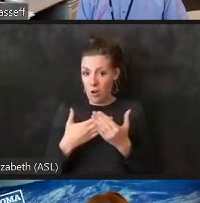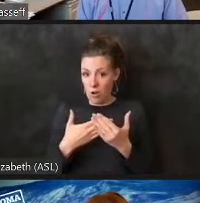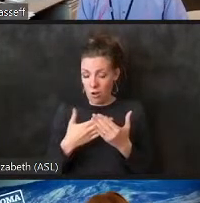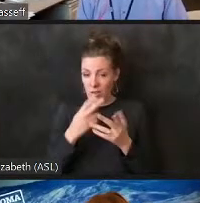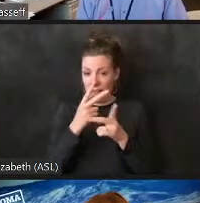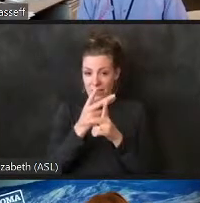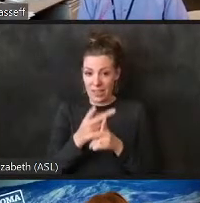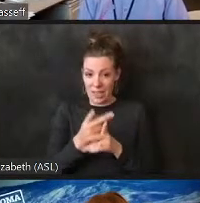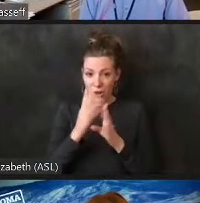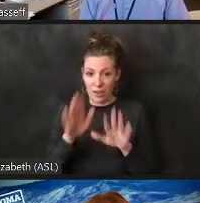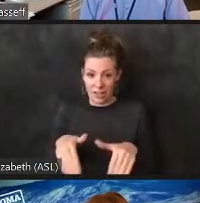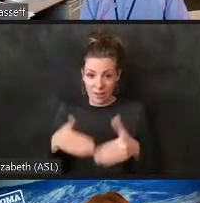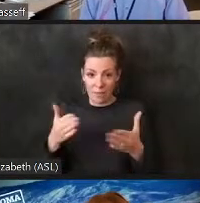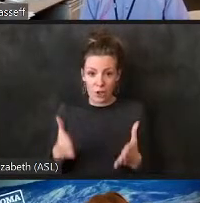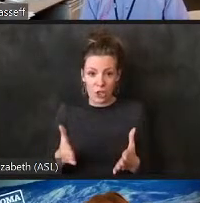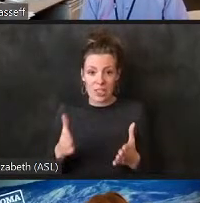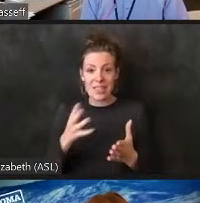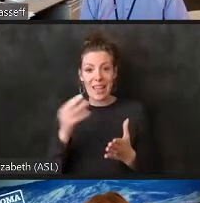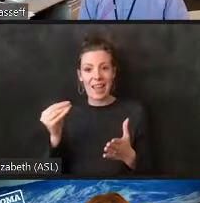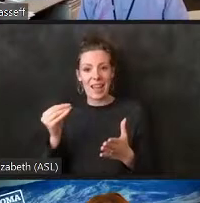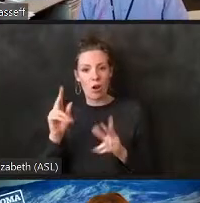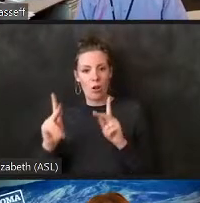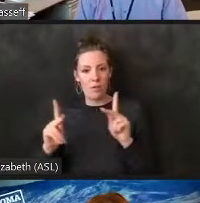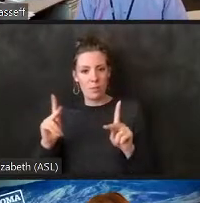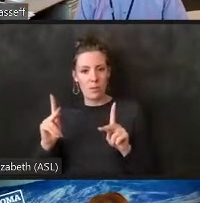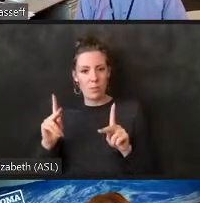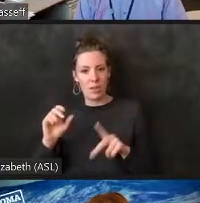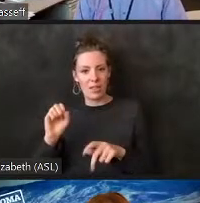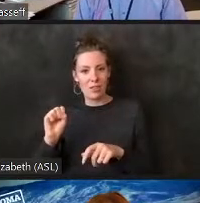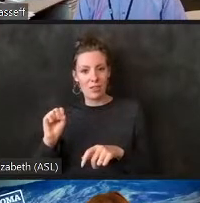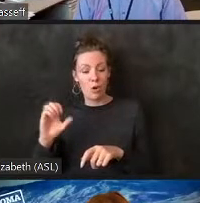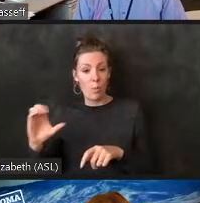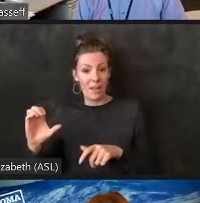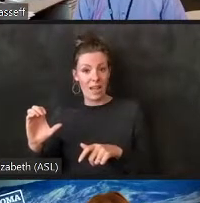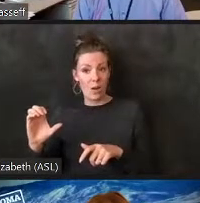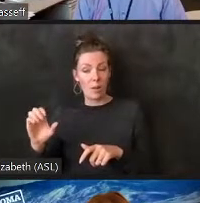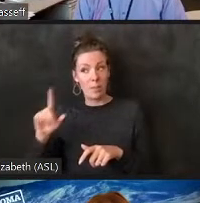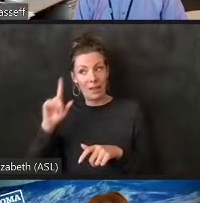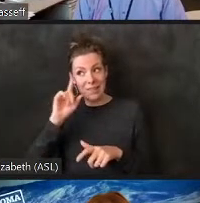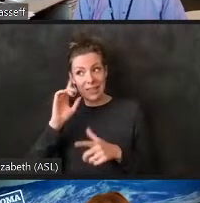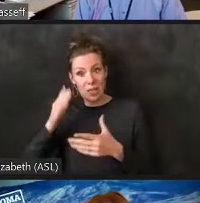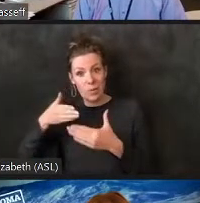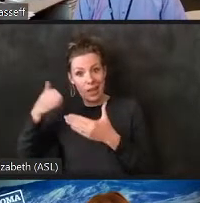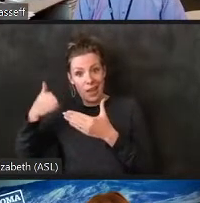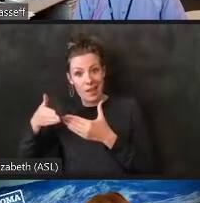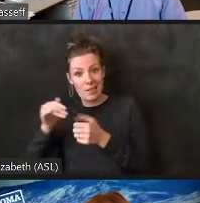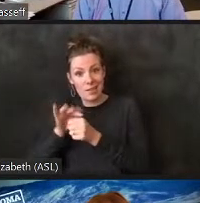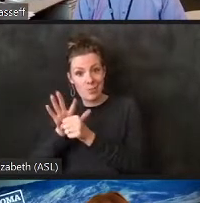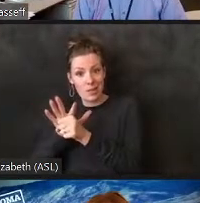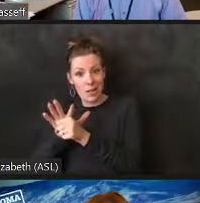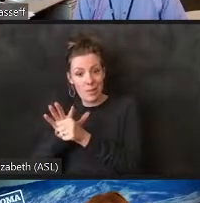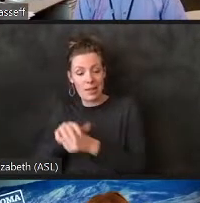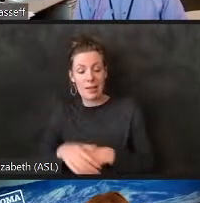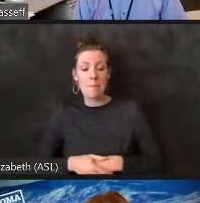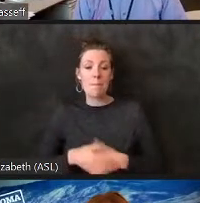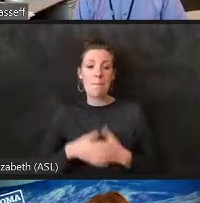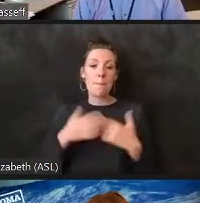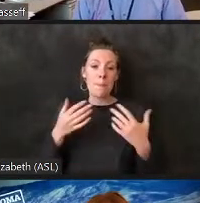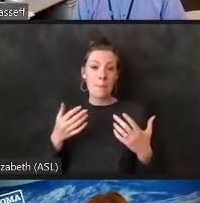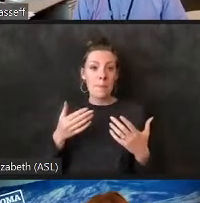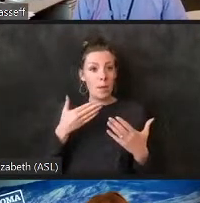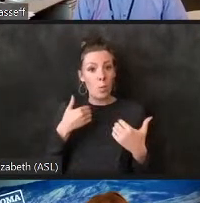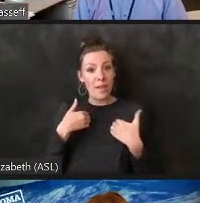nuestros cuidadores de Sonoma, del condado de Sonoma, estamos tratando de buscar la forma de salir de esta pandemia, ¿verdad?